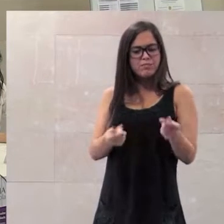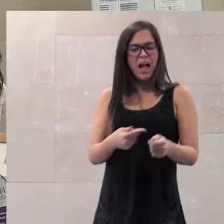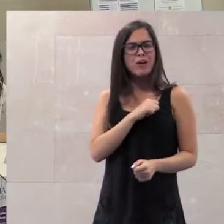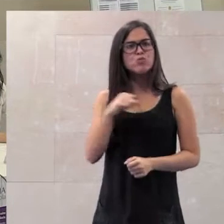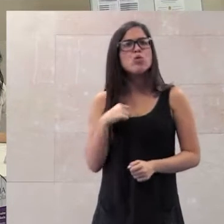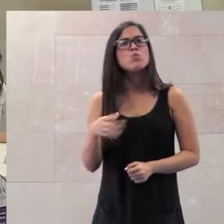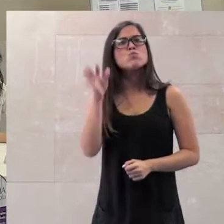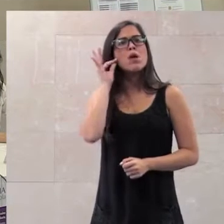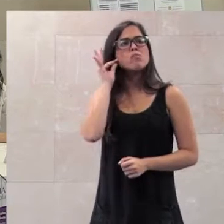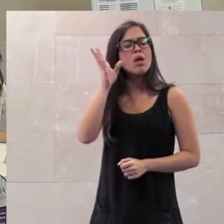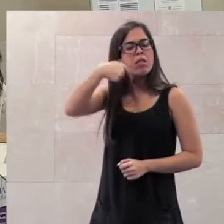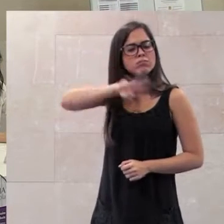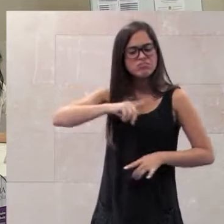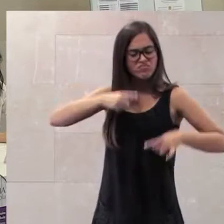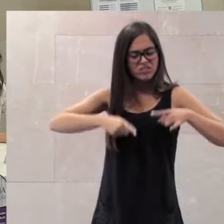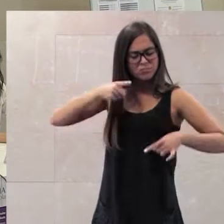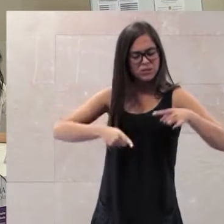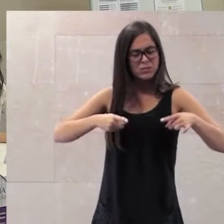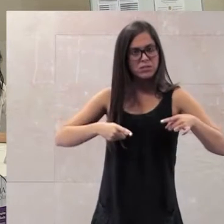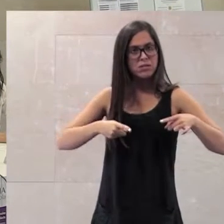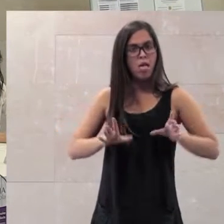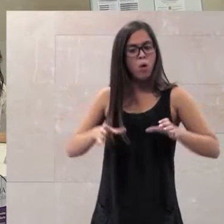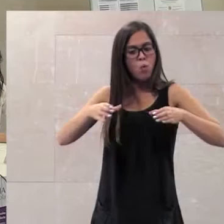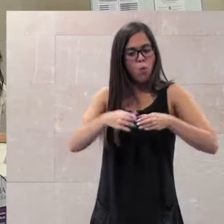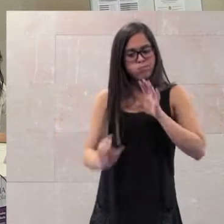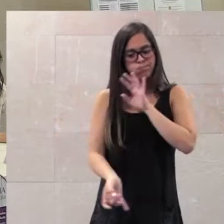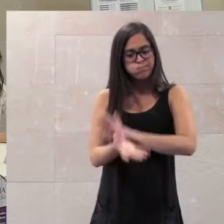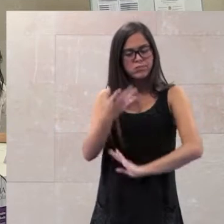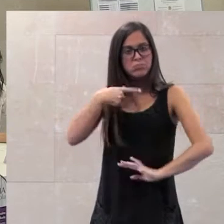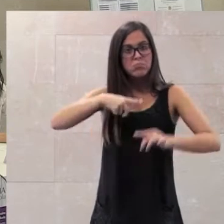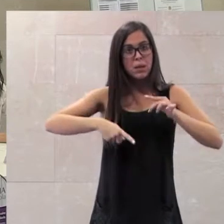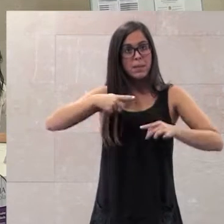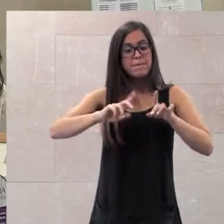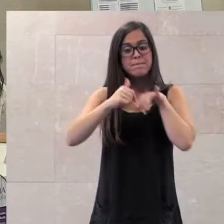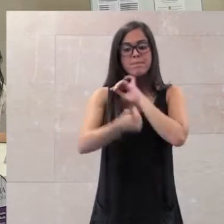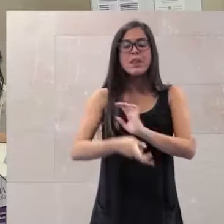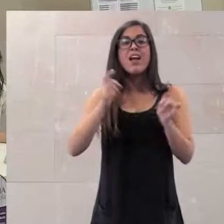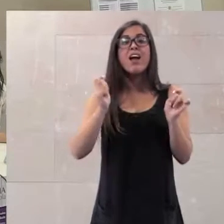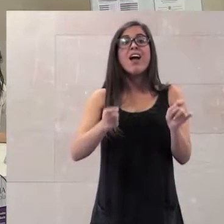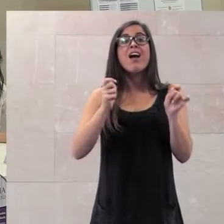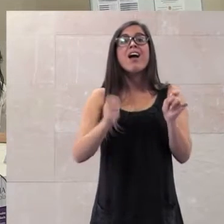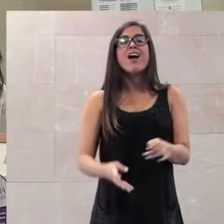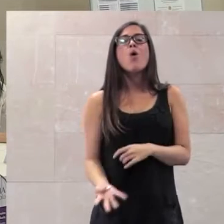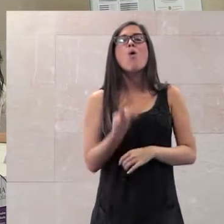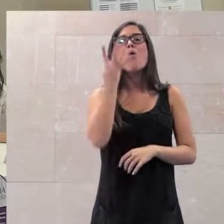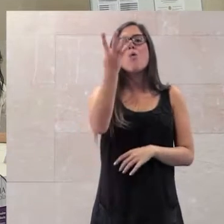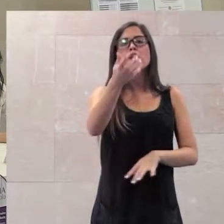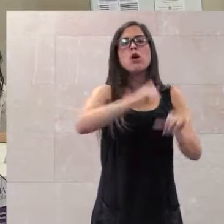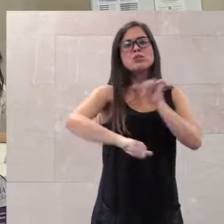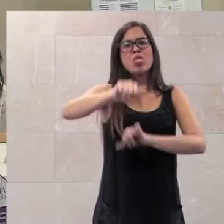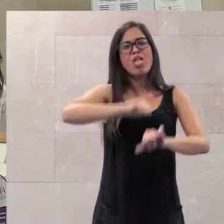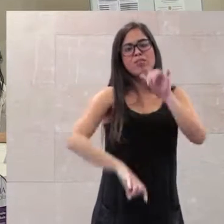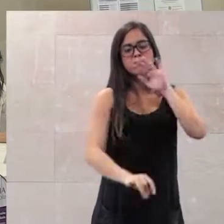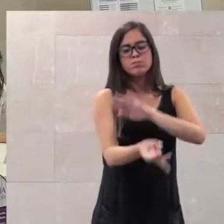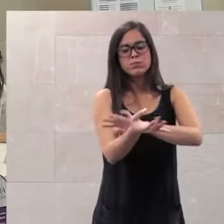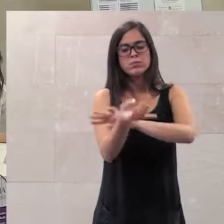grupos autónomos que tengan su propio funcionamiento, decir que de la Escuela de Empoderamiento de Basauri han surgido a día de hoy cuatro asociaciones nuevas